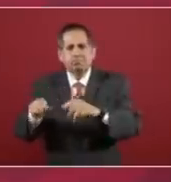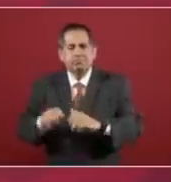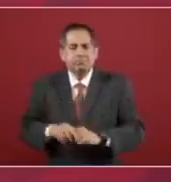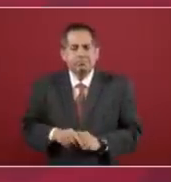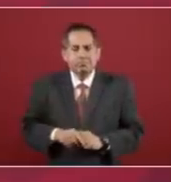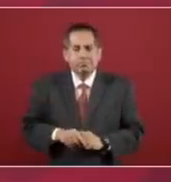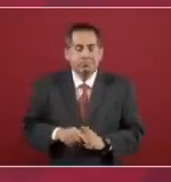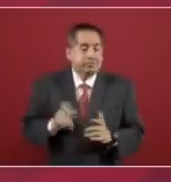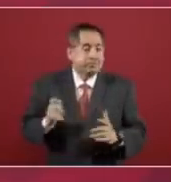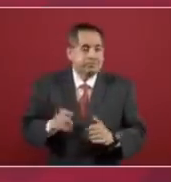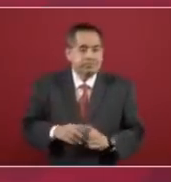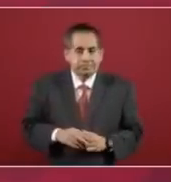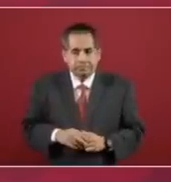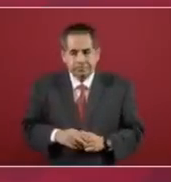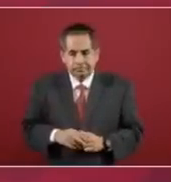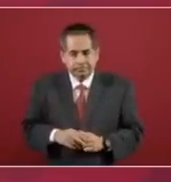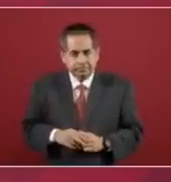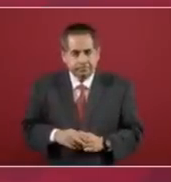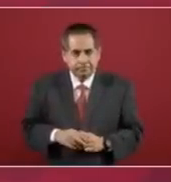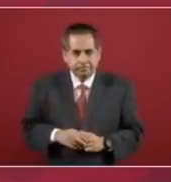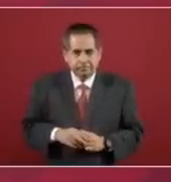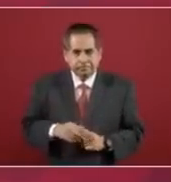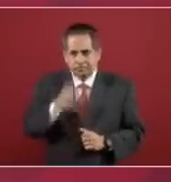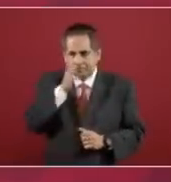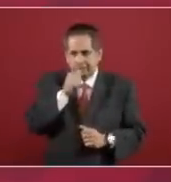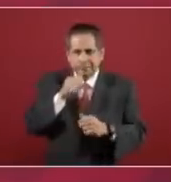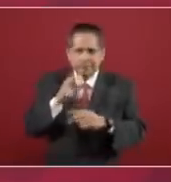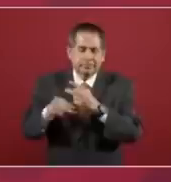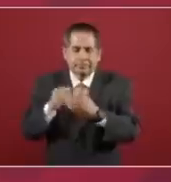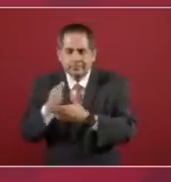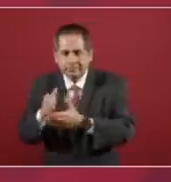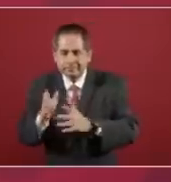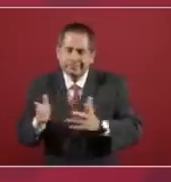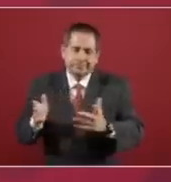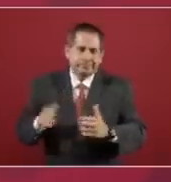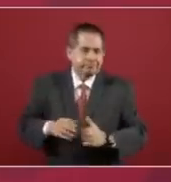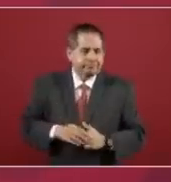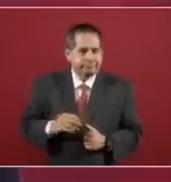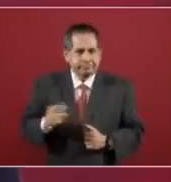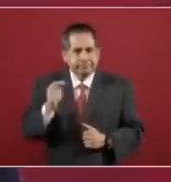entonces este no puedo este